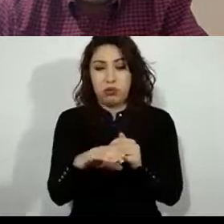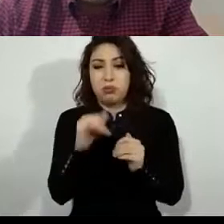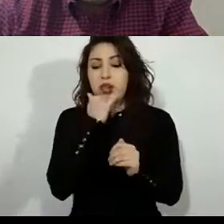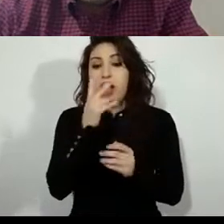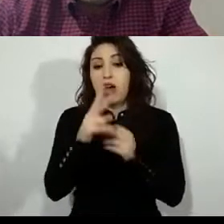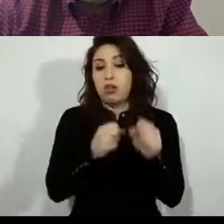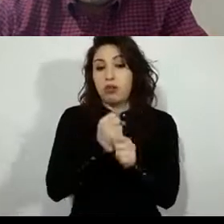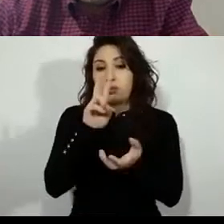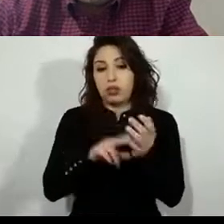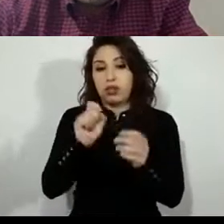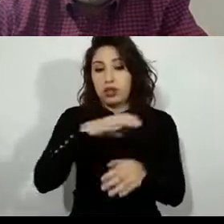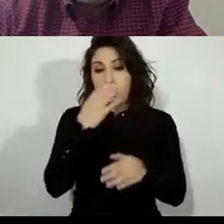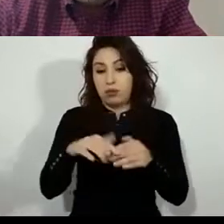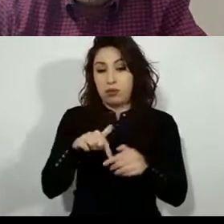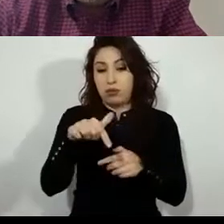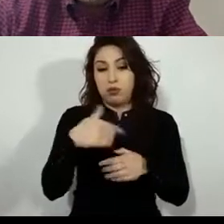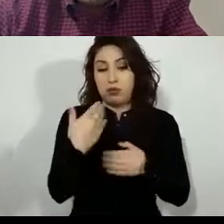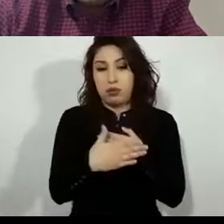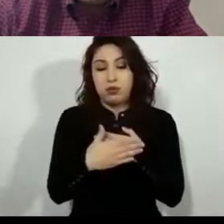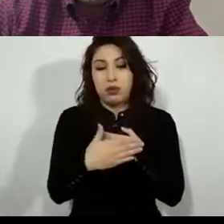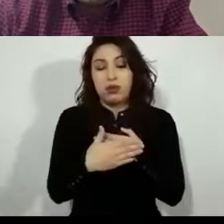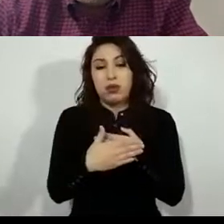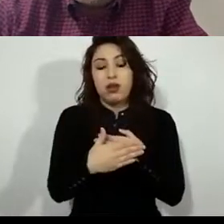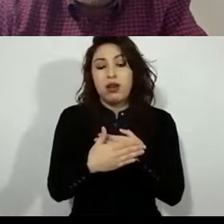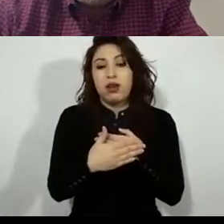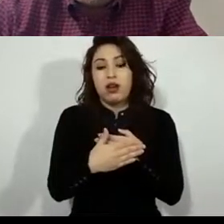gracias a los ahorros y ajustes presupuestales,